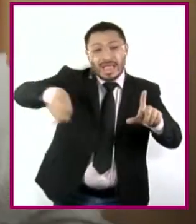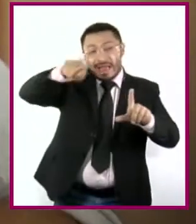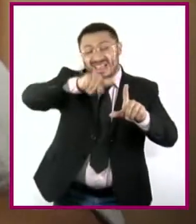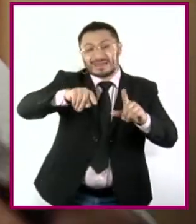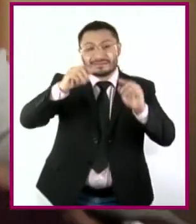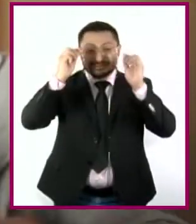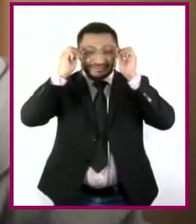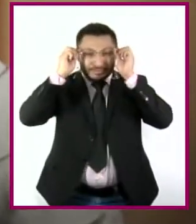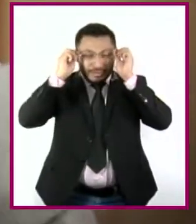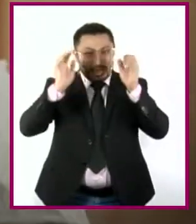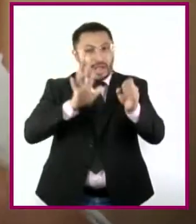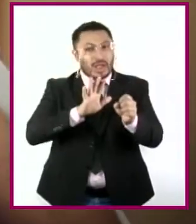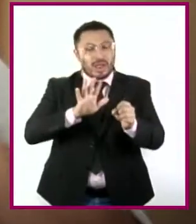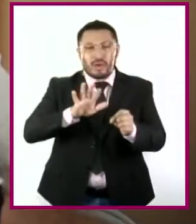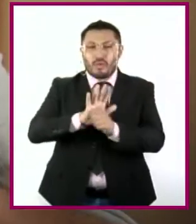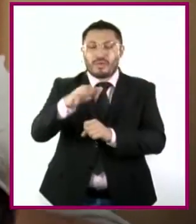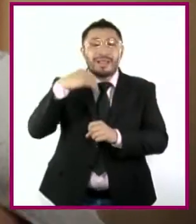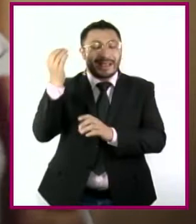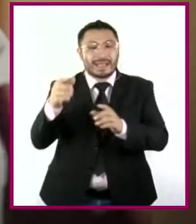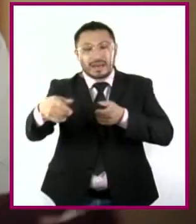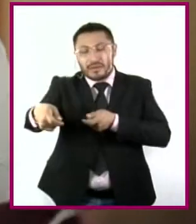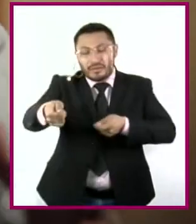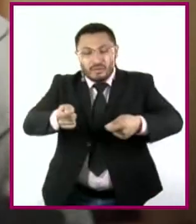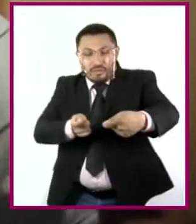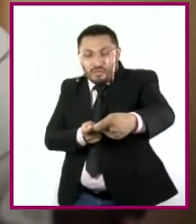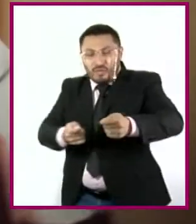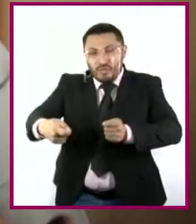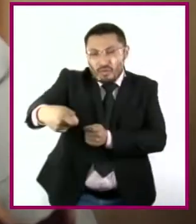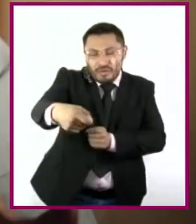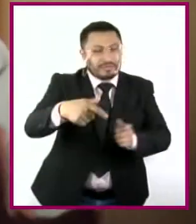redonda, cualquier rotación en torno a su centro deja la